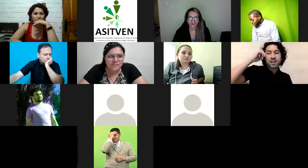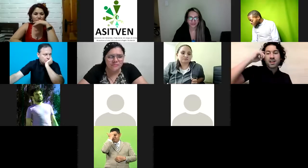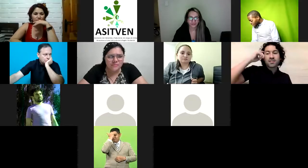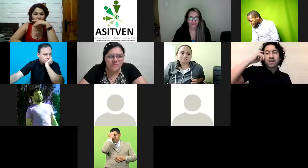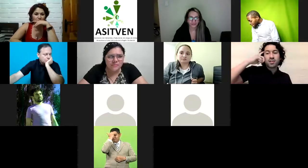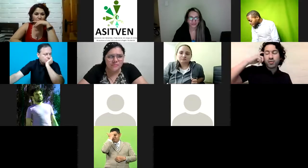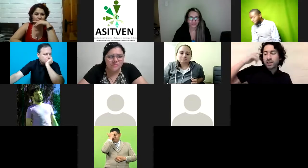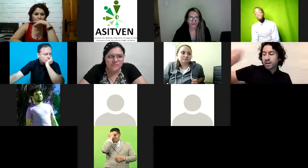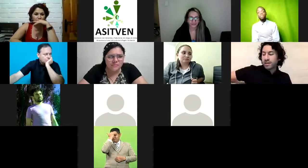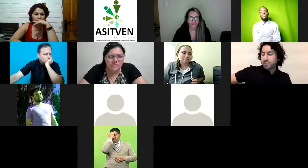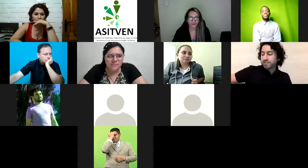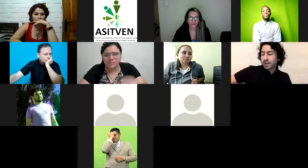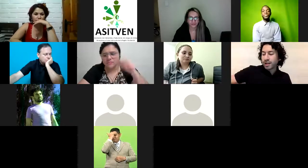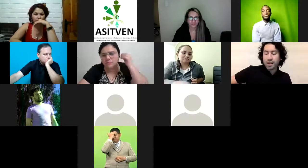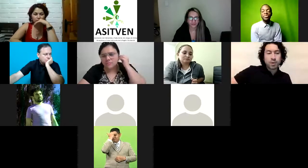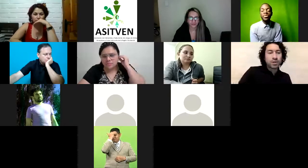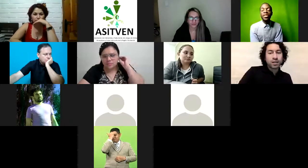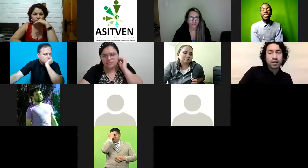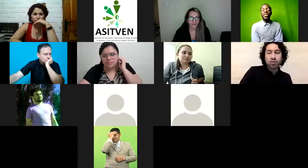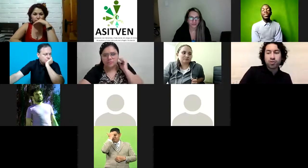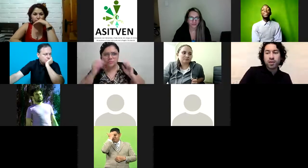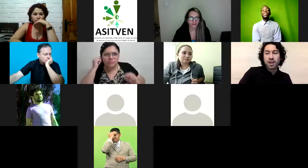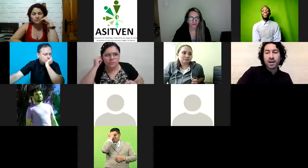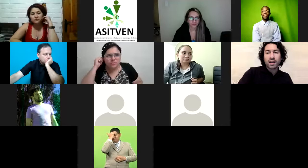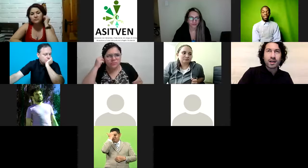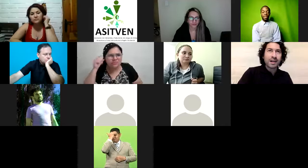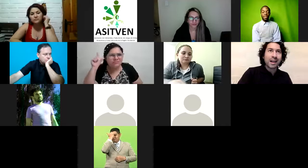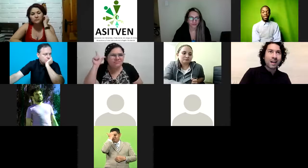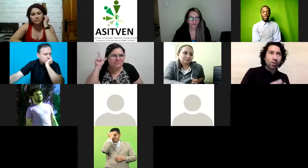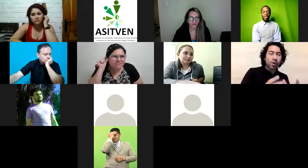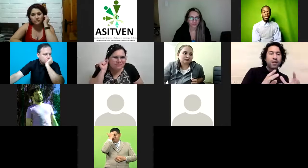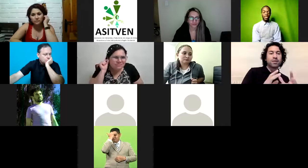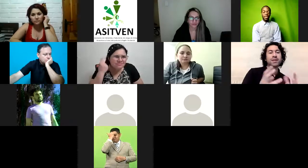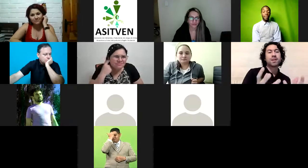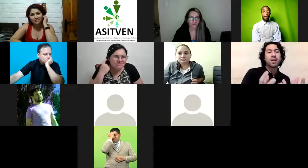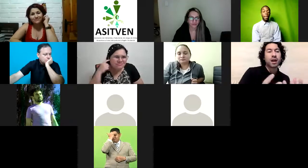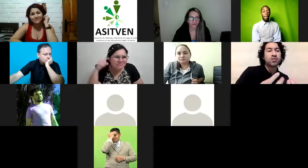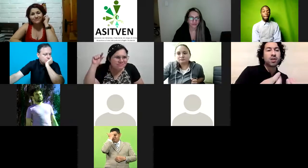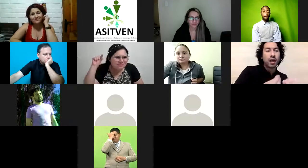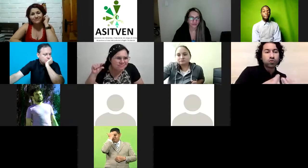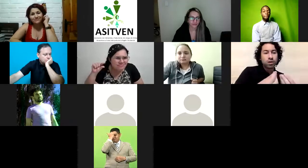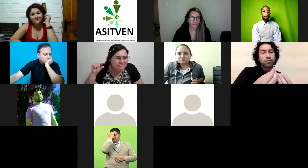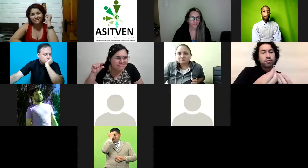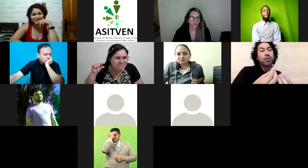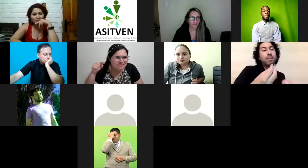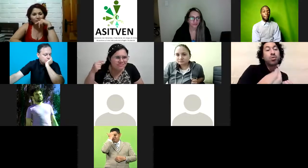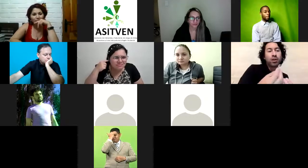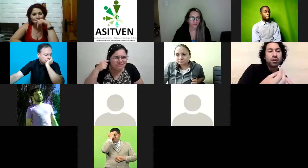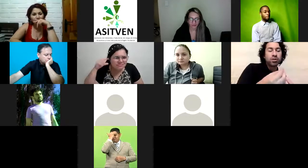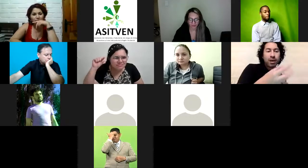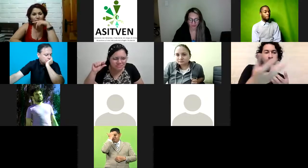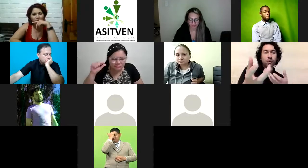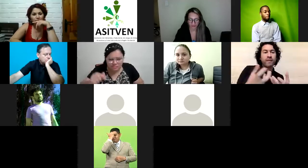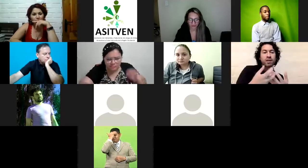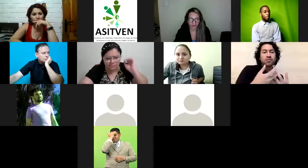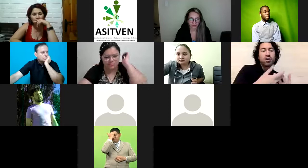gracias. Sí, Rubén, quería preguntarte sobre la lengua de señas internacional en su forma pura, donde no